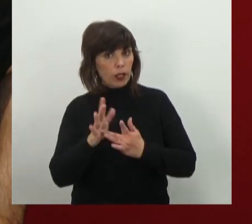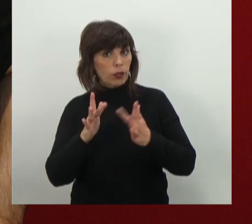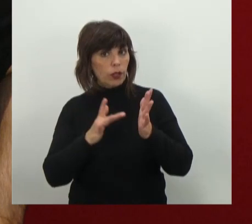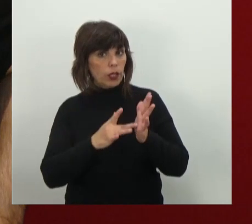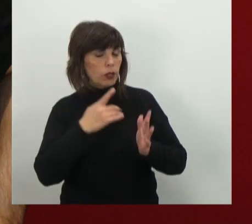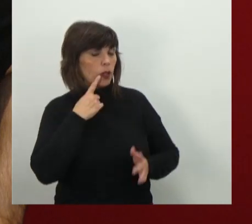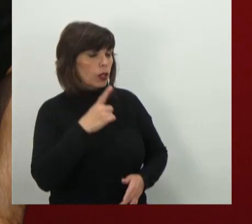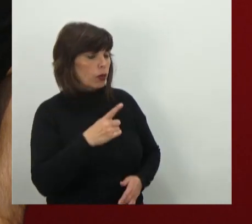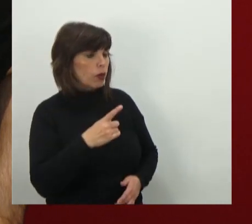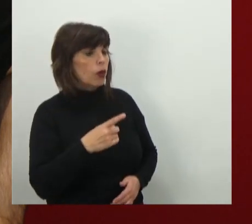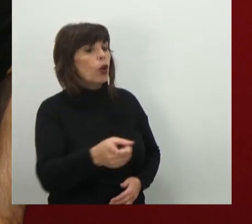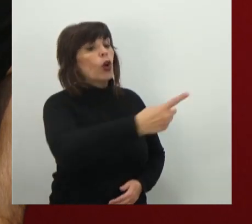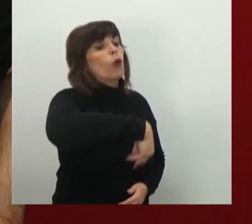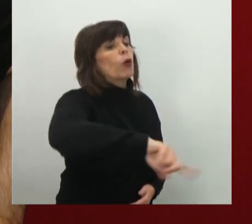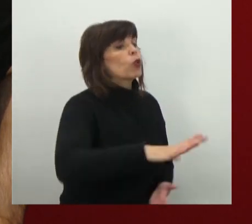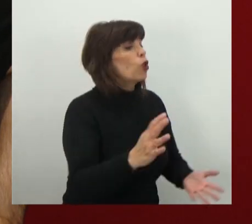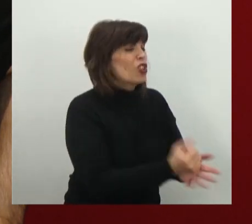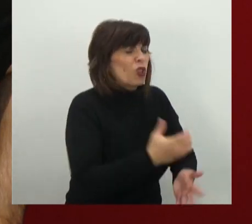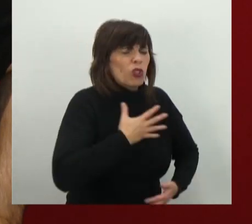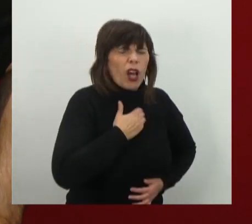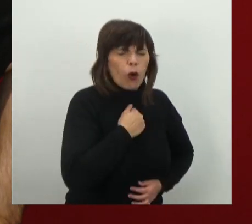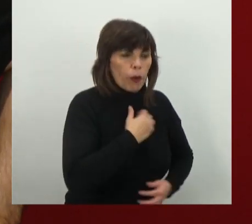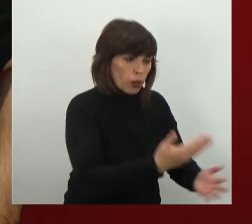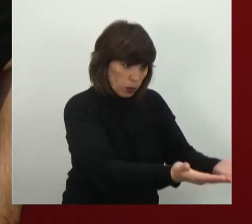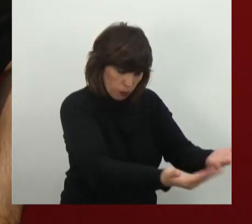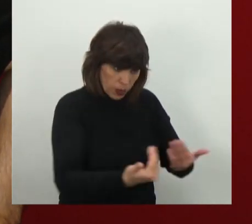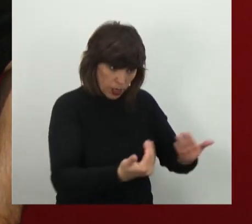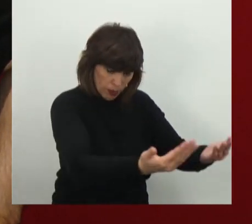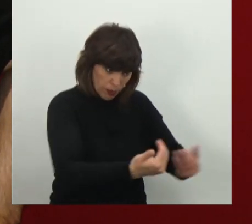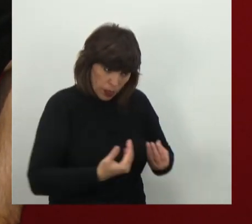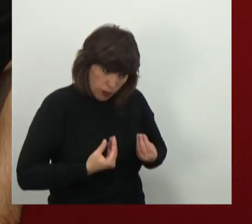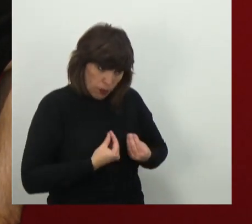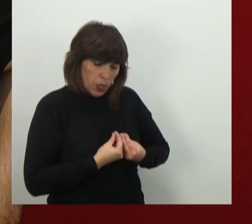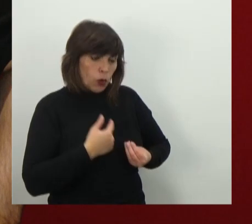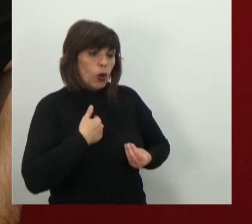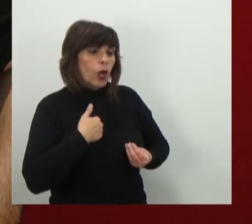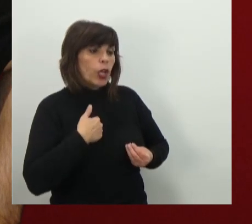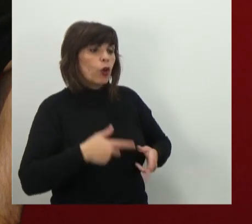los que estáis agobiados, y yo os haré descansar.